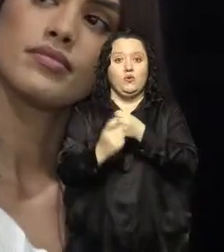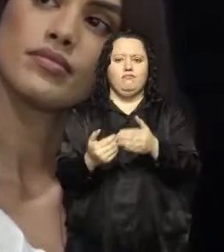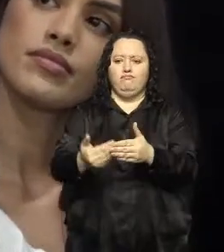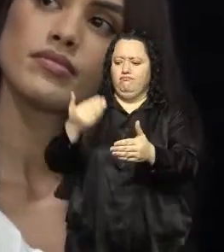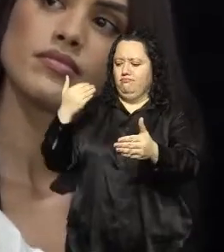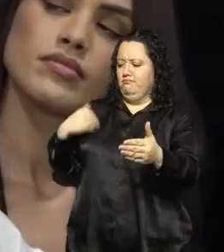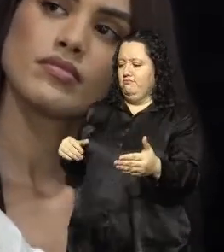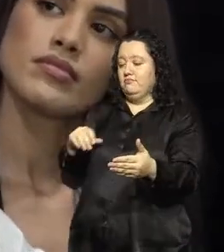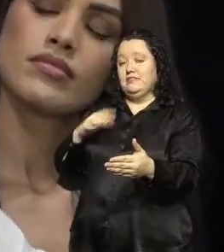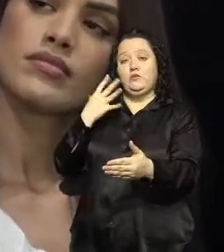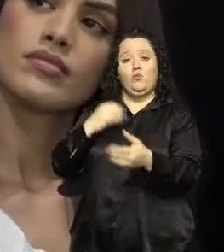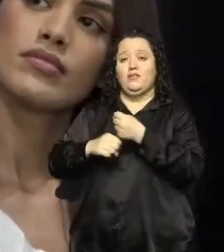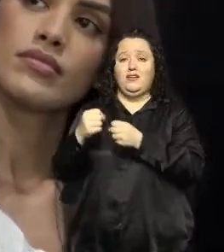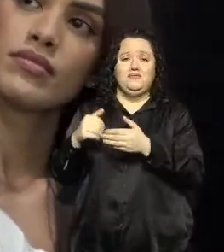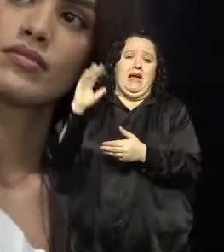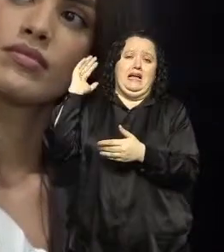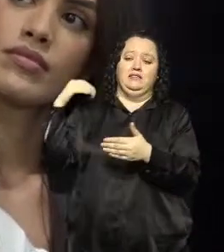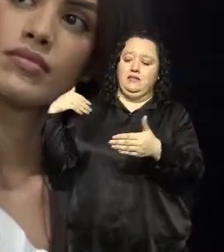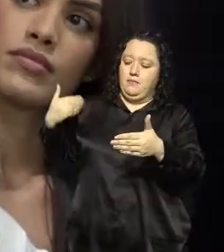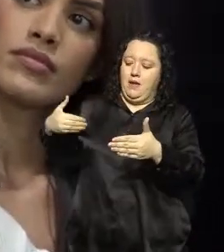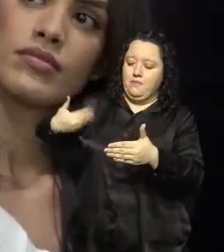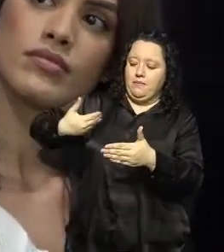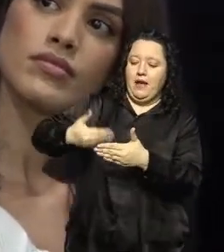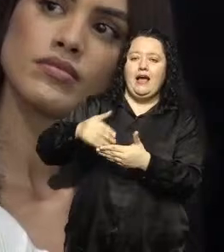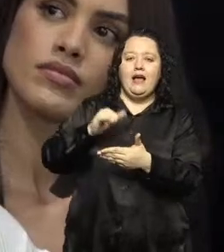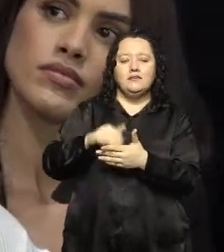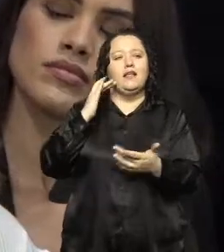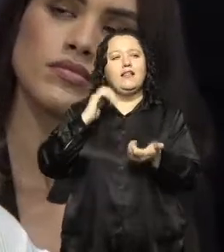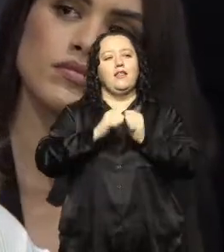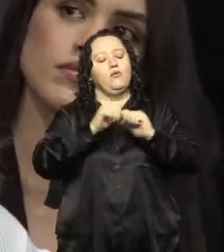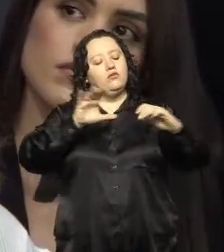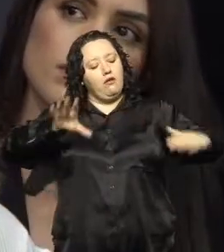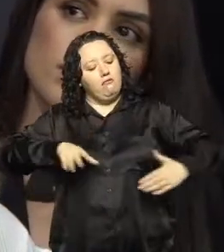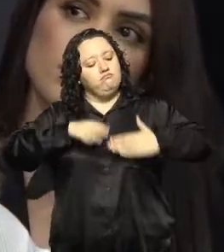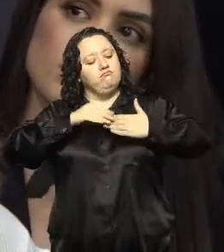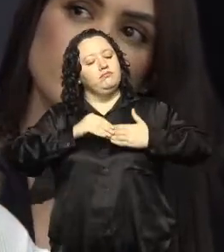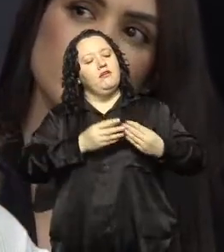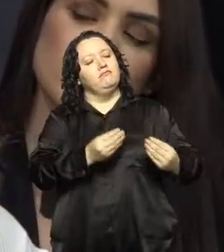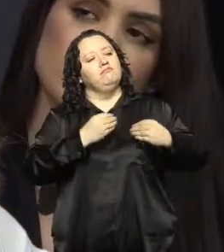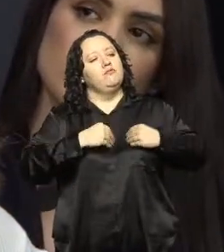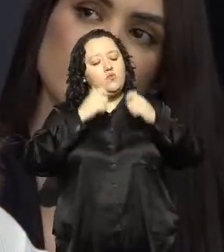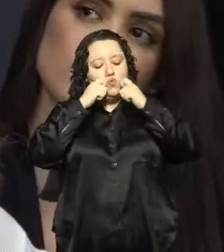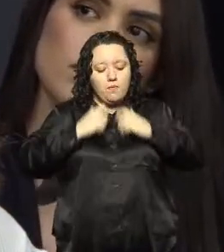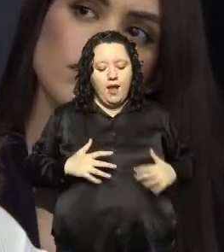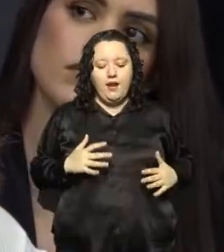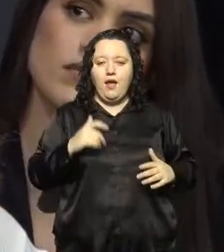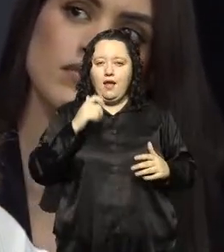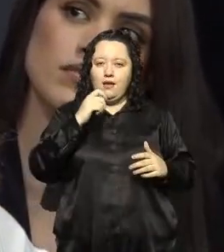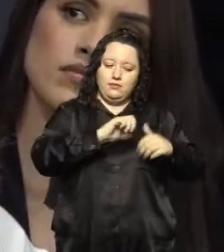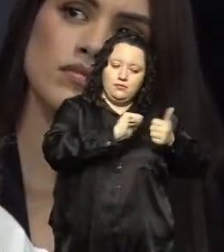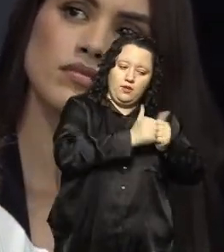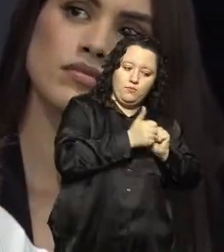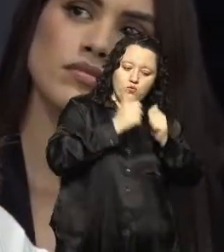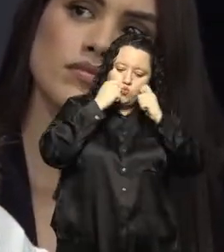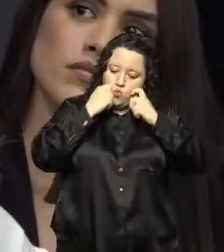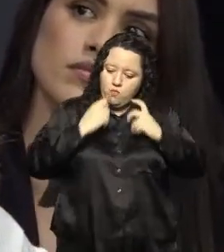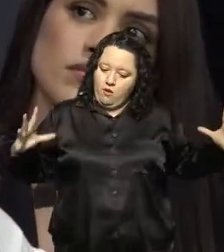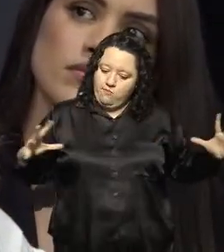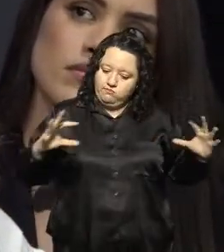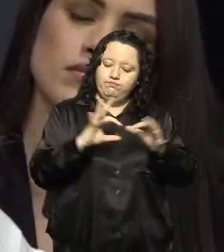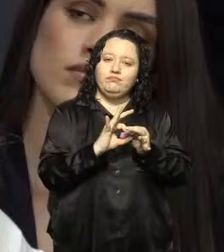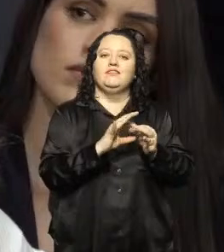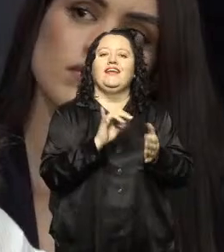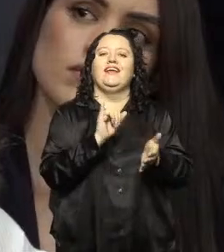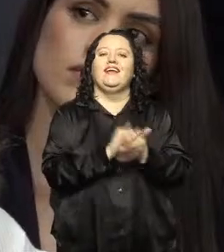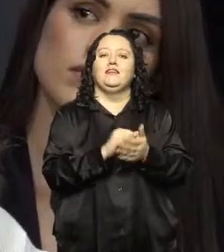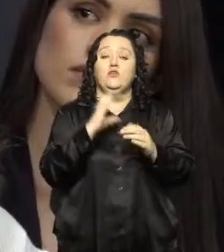de 5 décadas, esta ceremonia nos reconcilia con el deporte, con la esencia humana que se esconde detrás del deporte, con